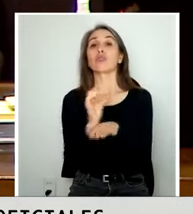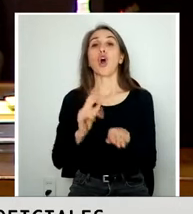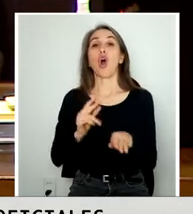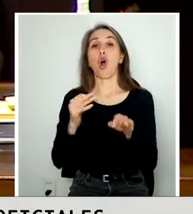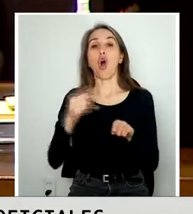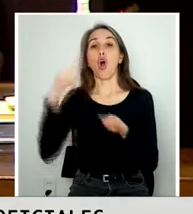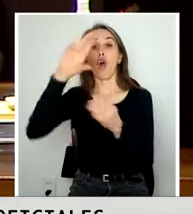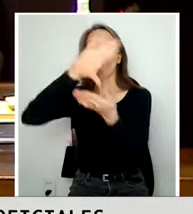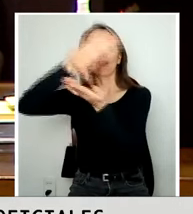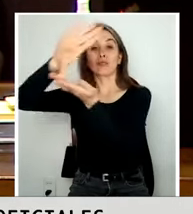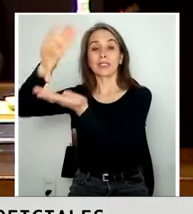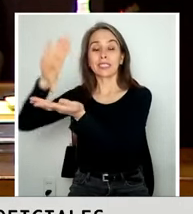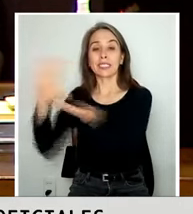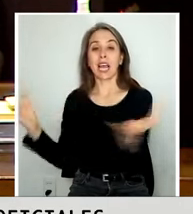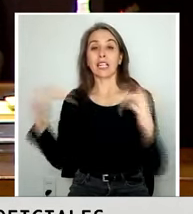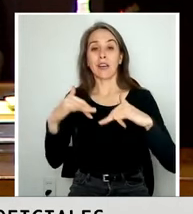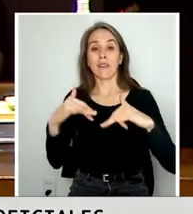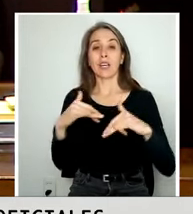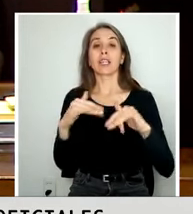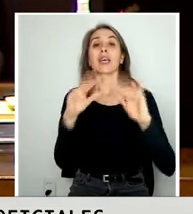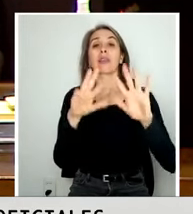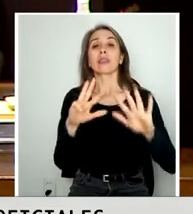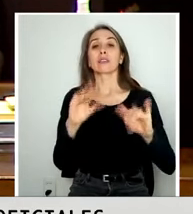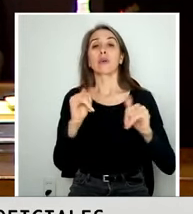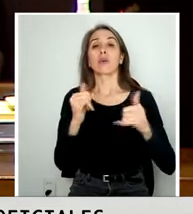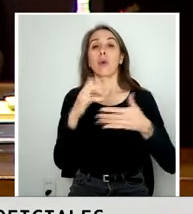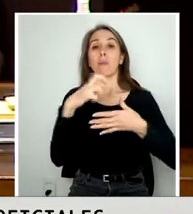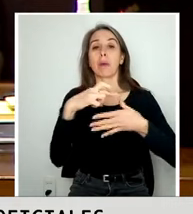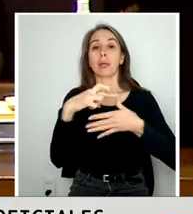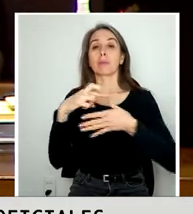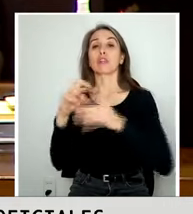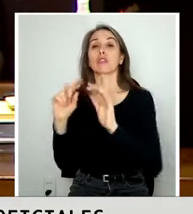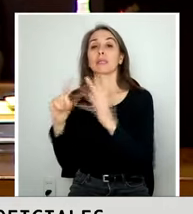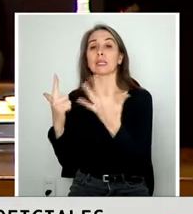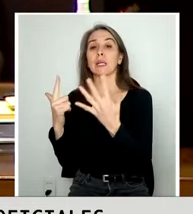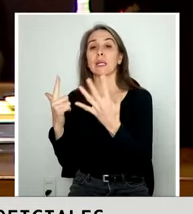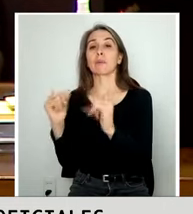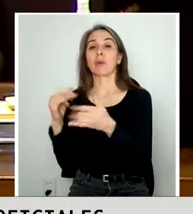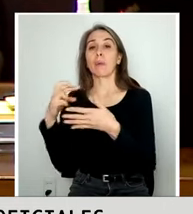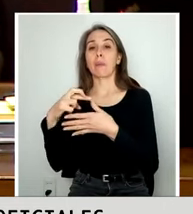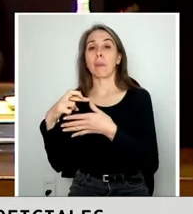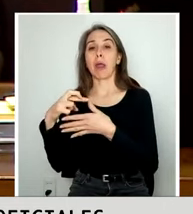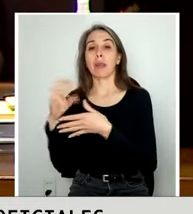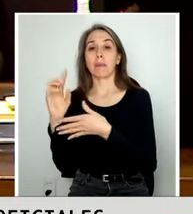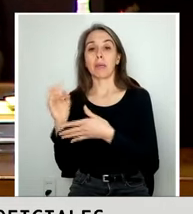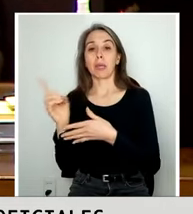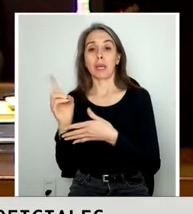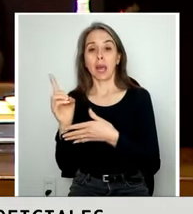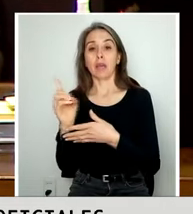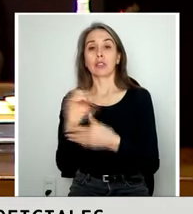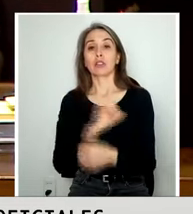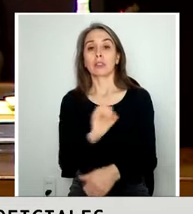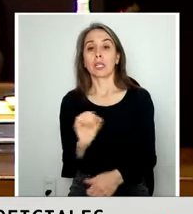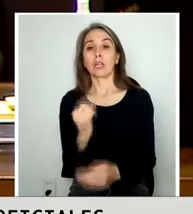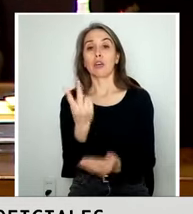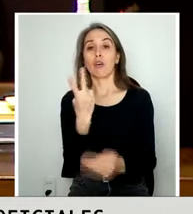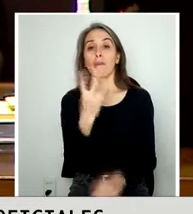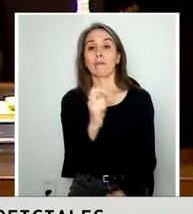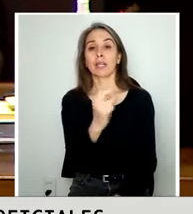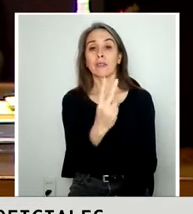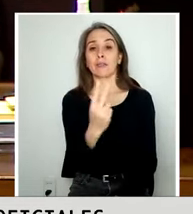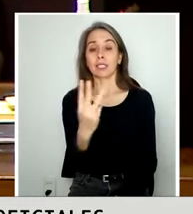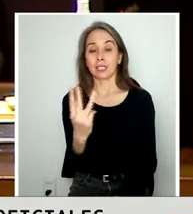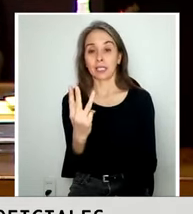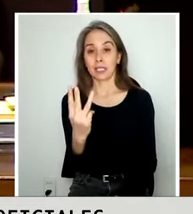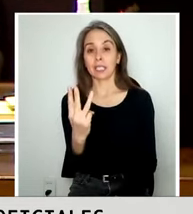décimos novenos Juegos Panamericanos y séptimos para Panamericanos Santiago 2023 dentro del